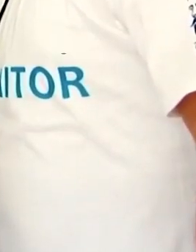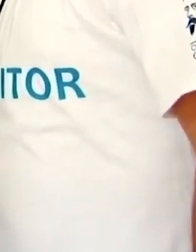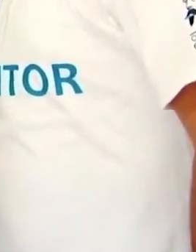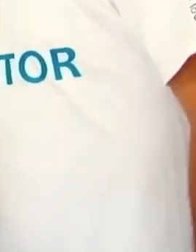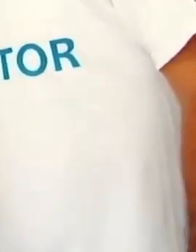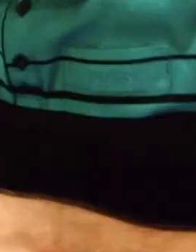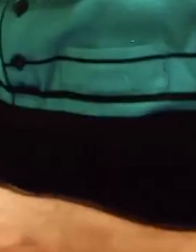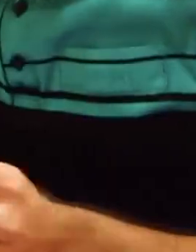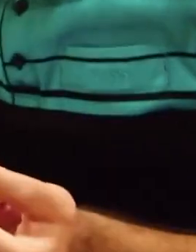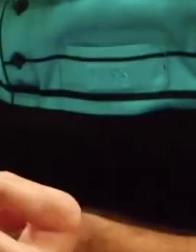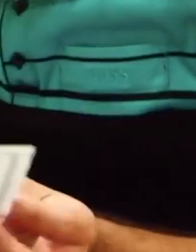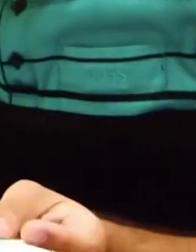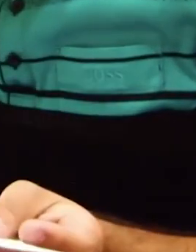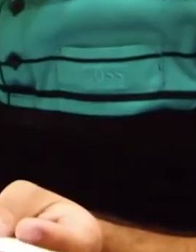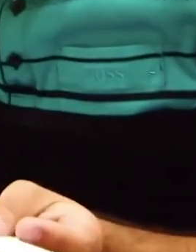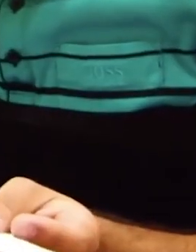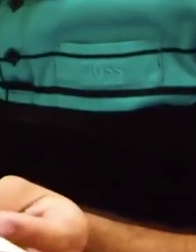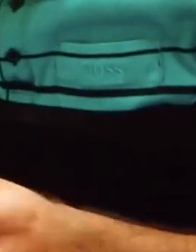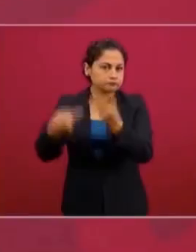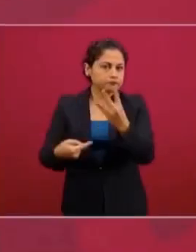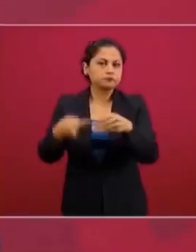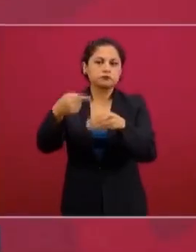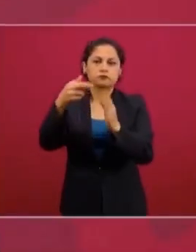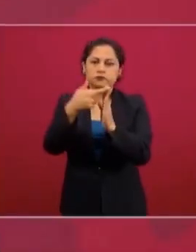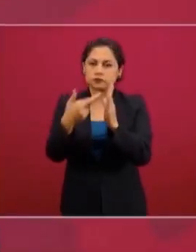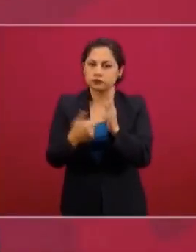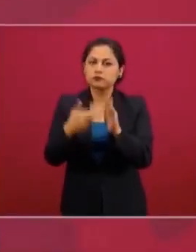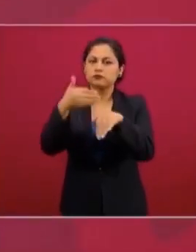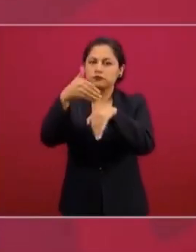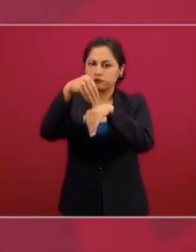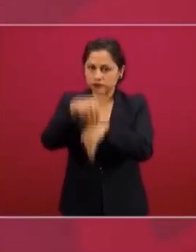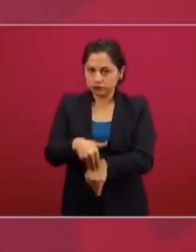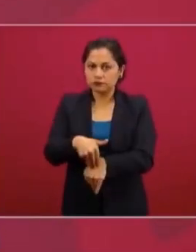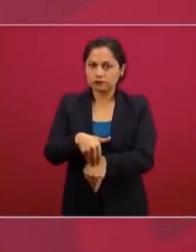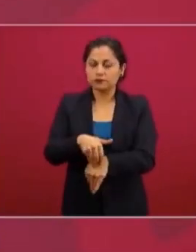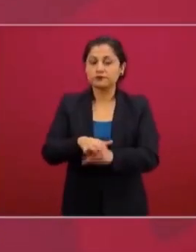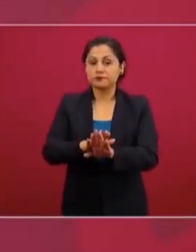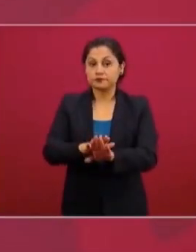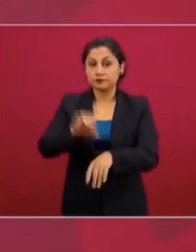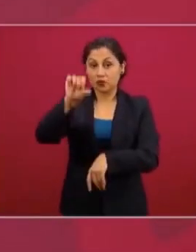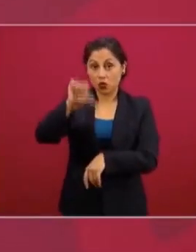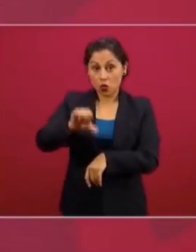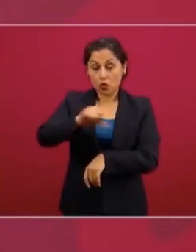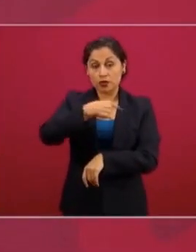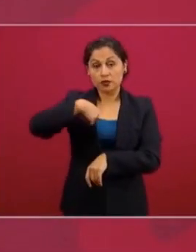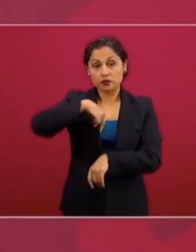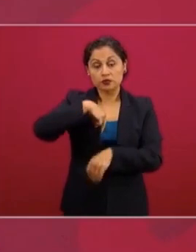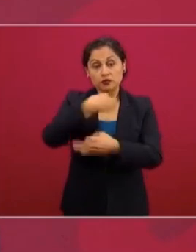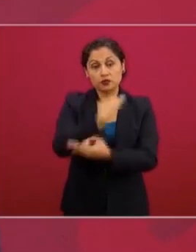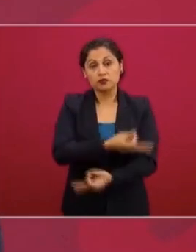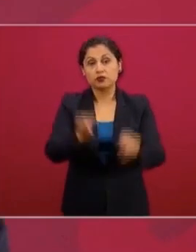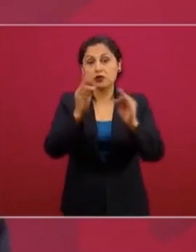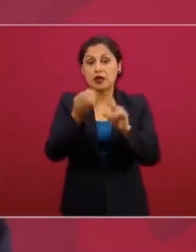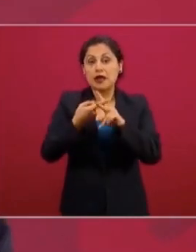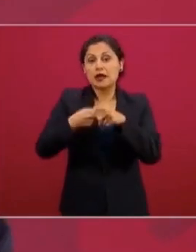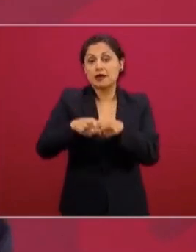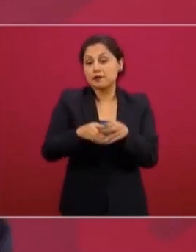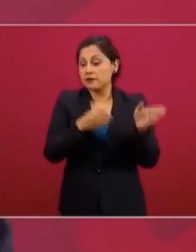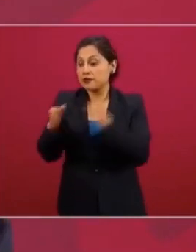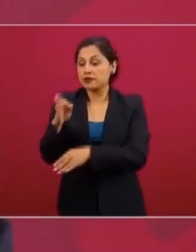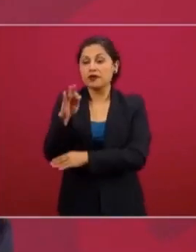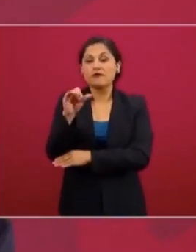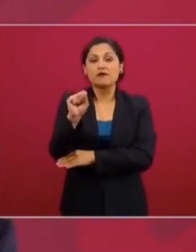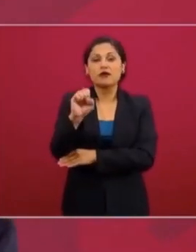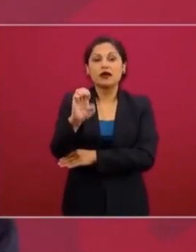cerrarlo el 10 de julio, en virtud de que se proyecta por el gobierno federal levantarse la cuarentena el 30 de mayo y reanudar clases